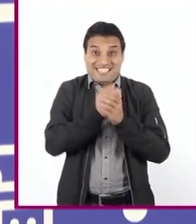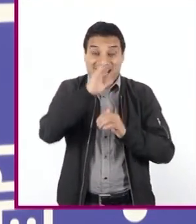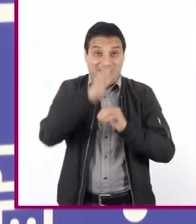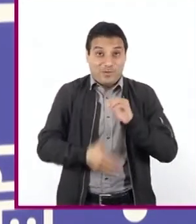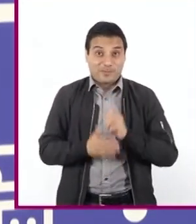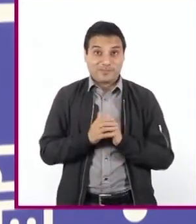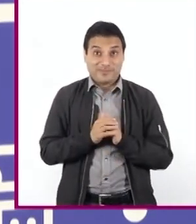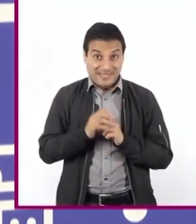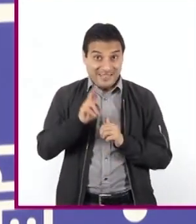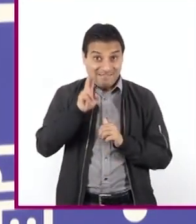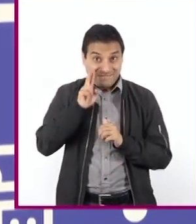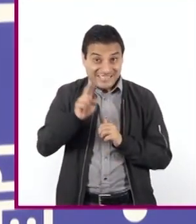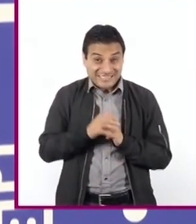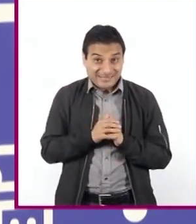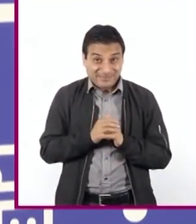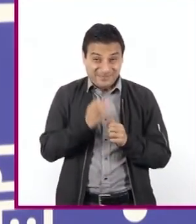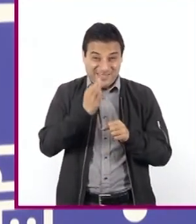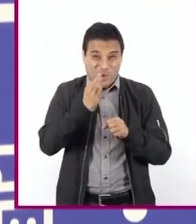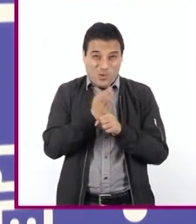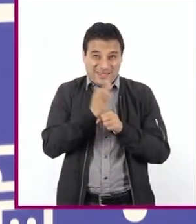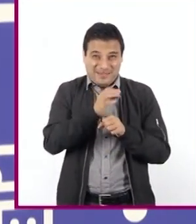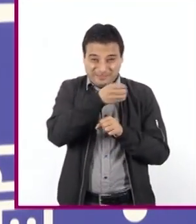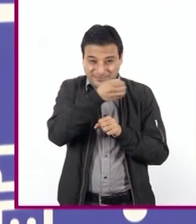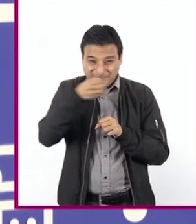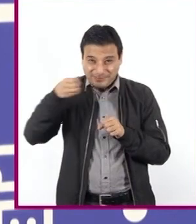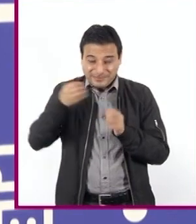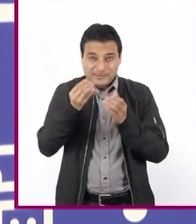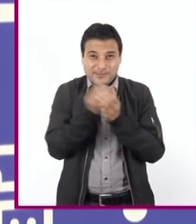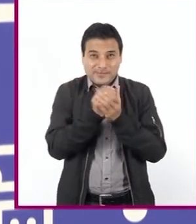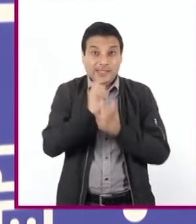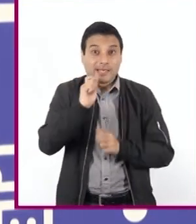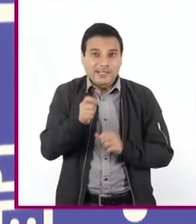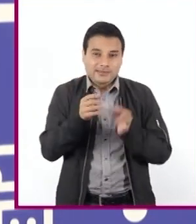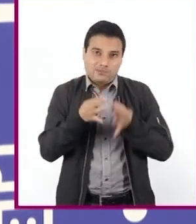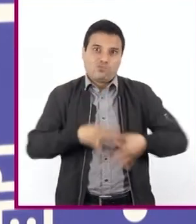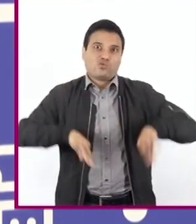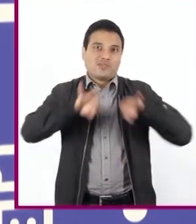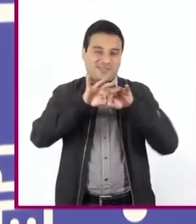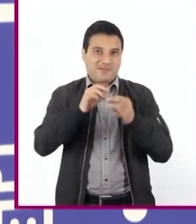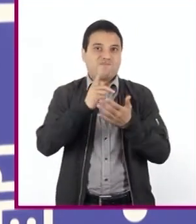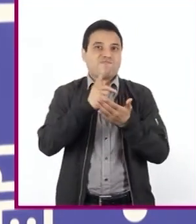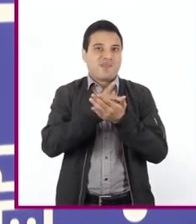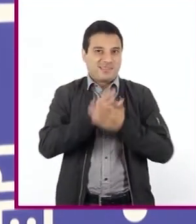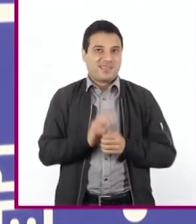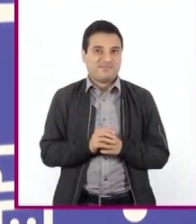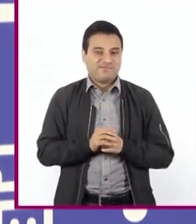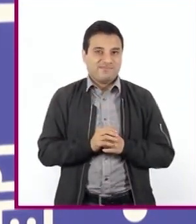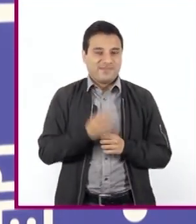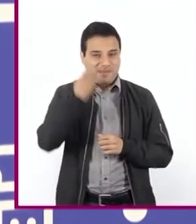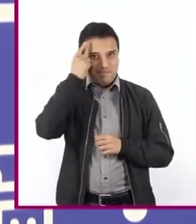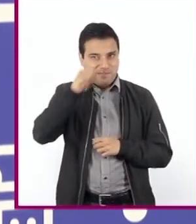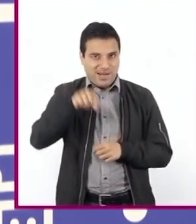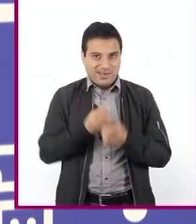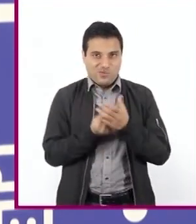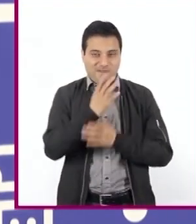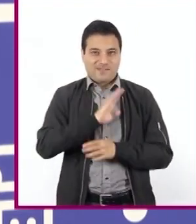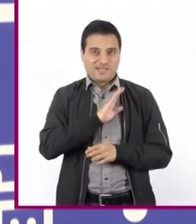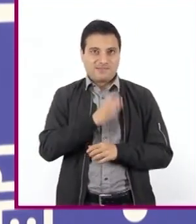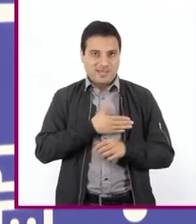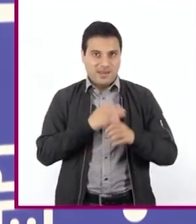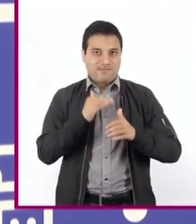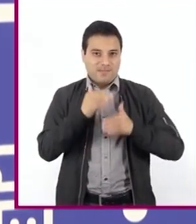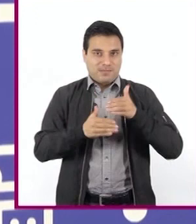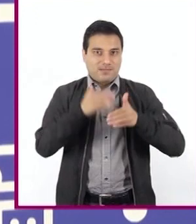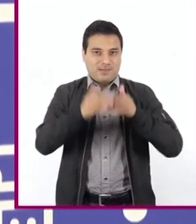Como se dieron cuenta, en esta sesión conocimos acerca de la importancia de la plata en el desarrollo de la economía novohispana, pero